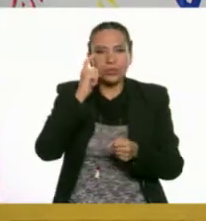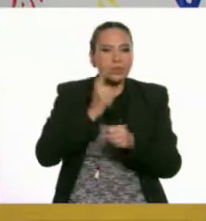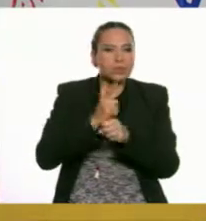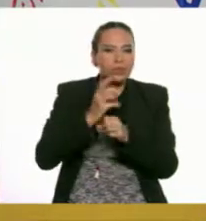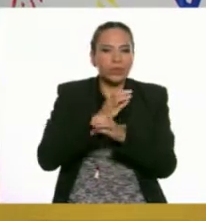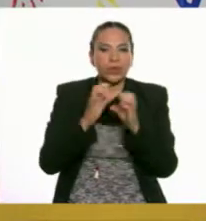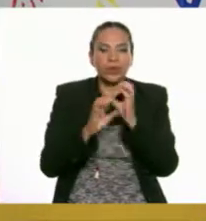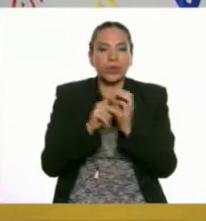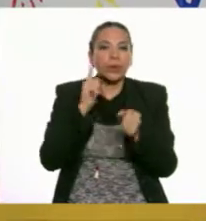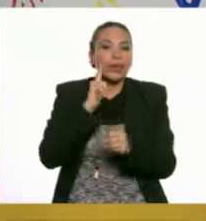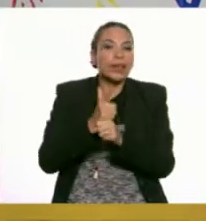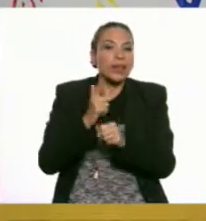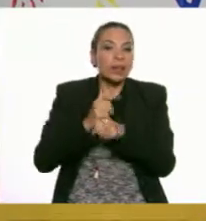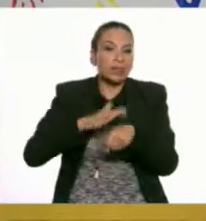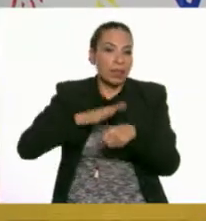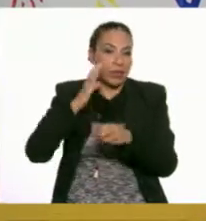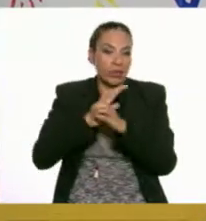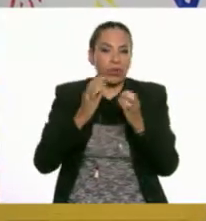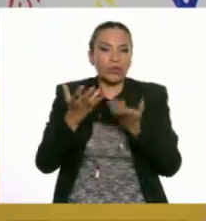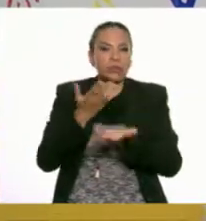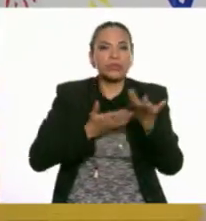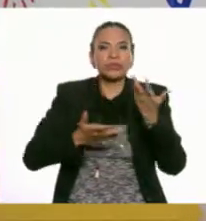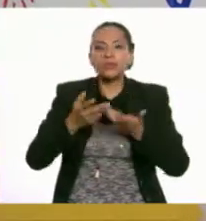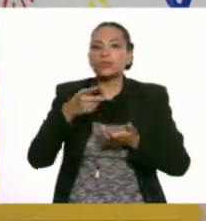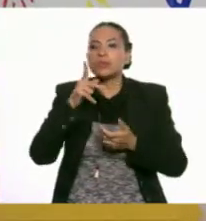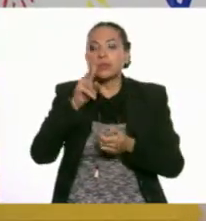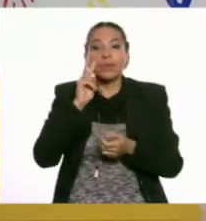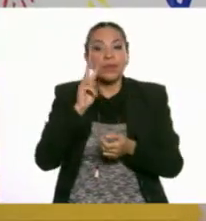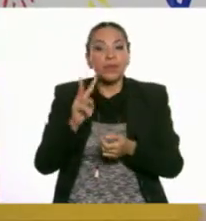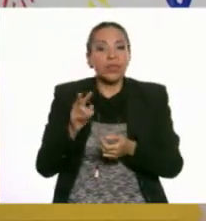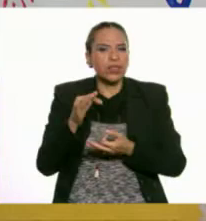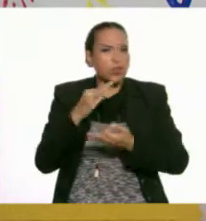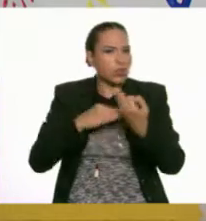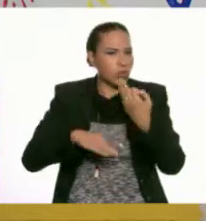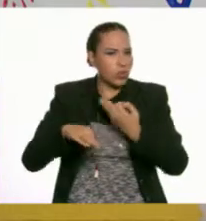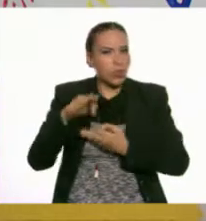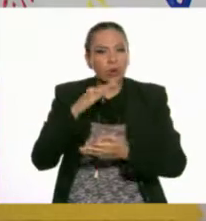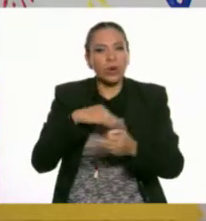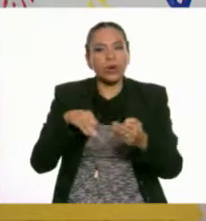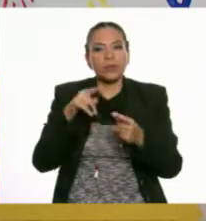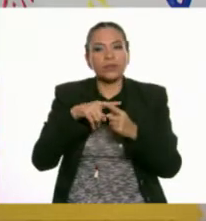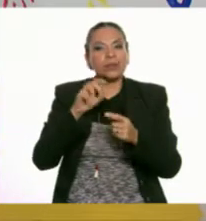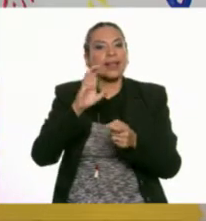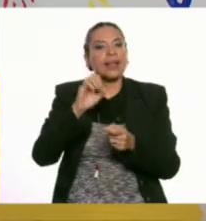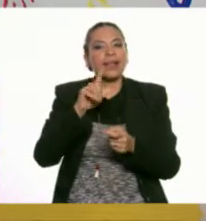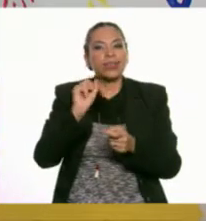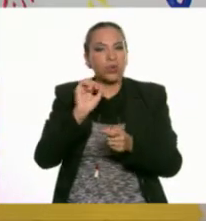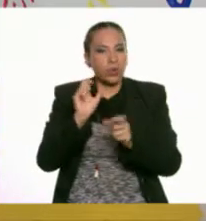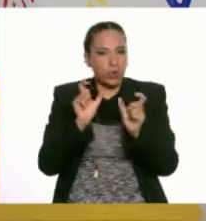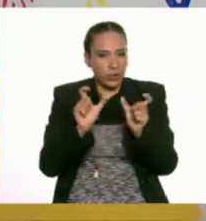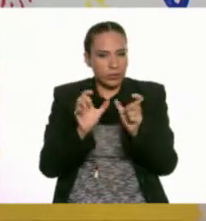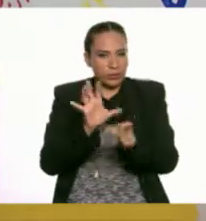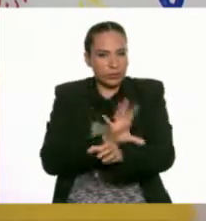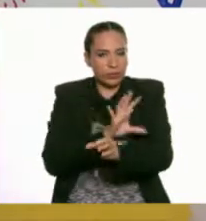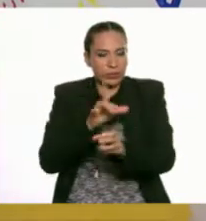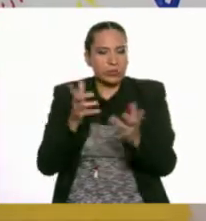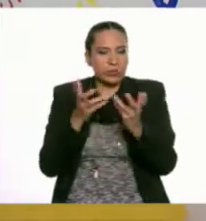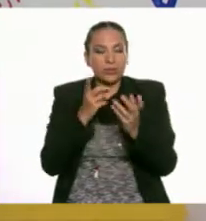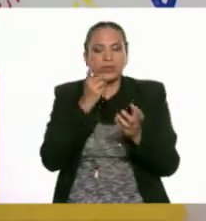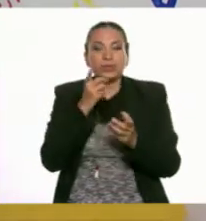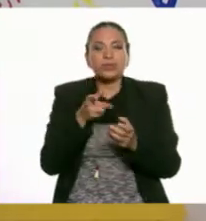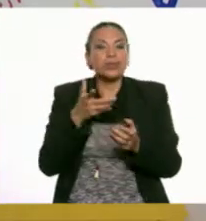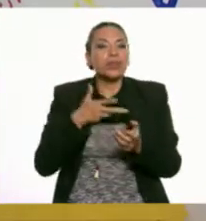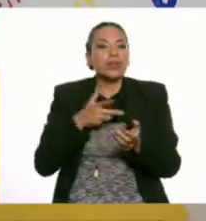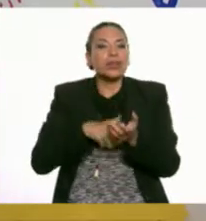cosas y poderlo compartir con los demás. Pero, ¿viste que en todos estos electroimanes que Paloma creó, como lo dice la